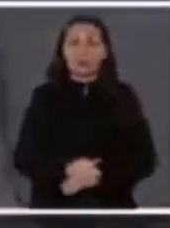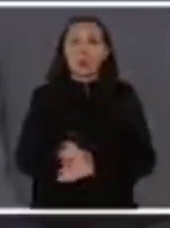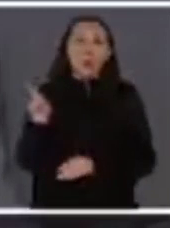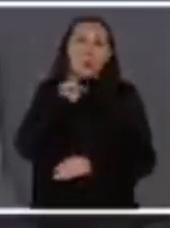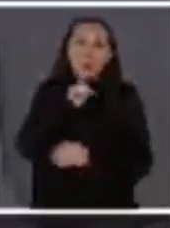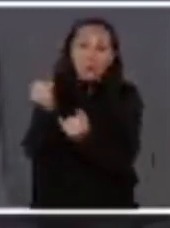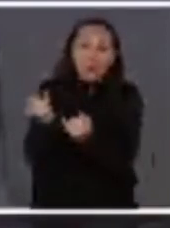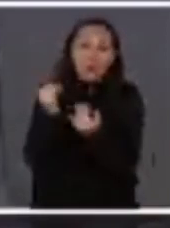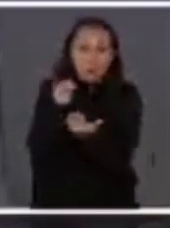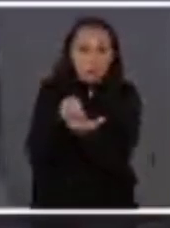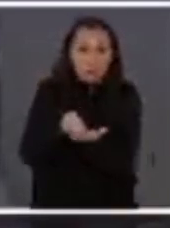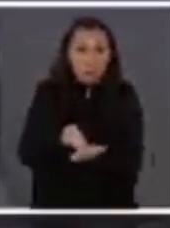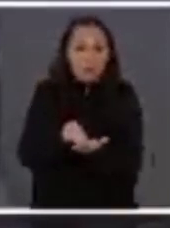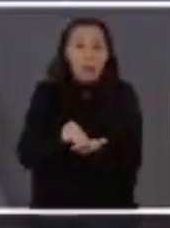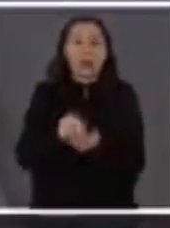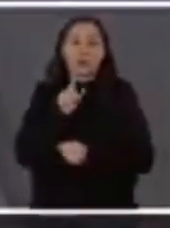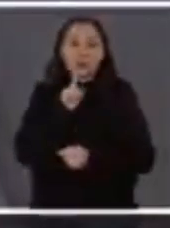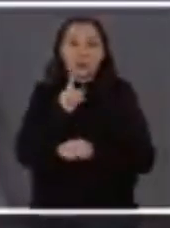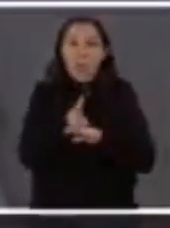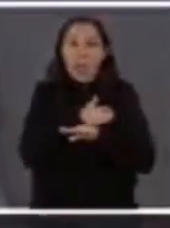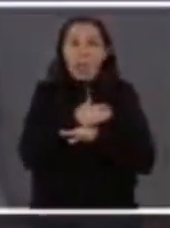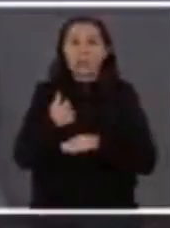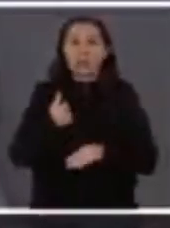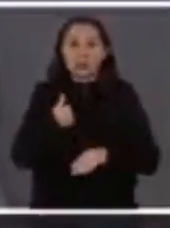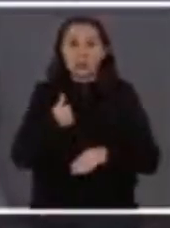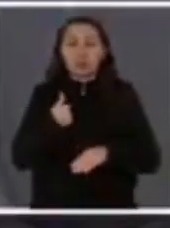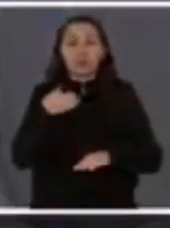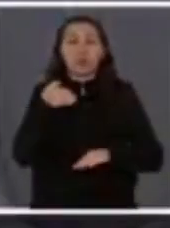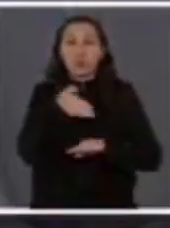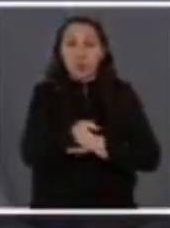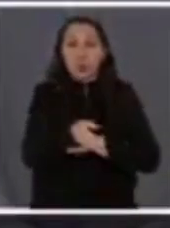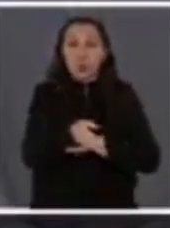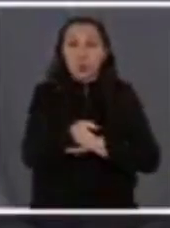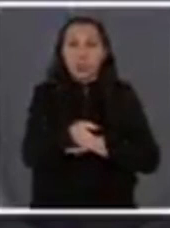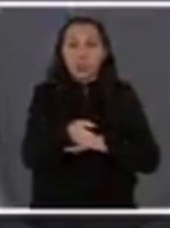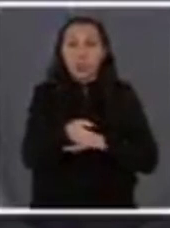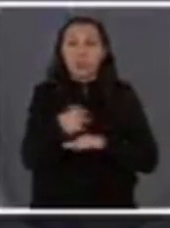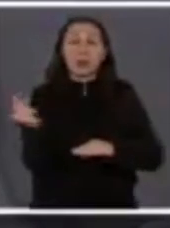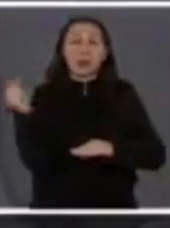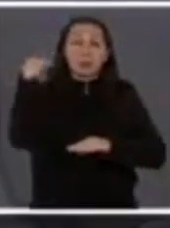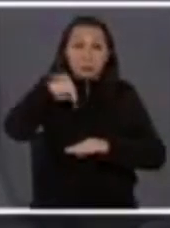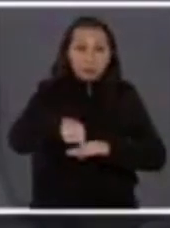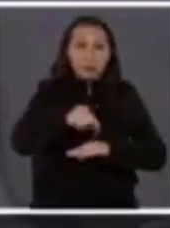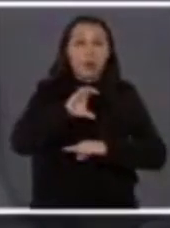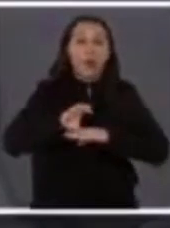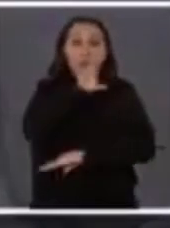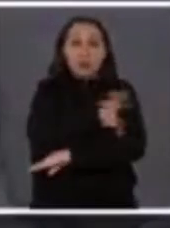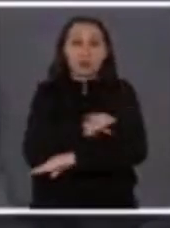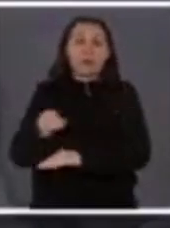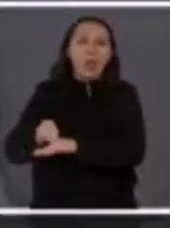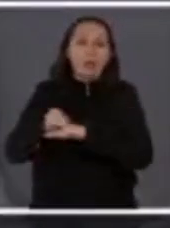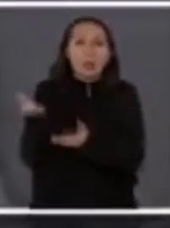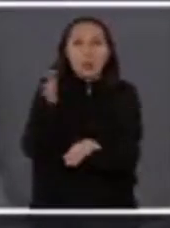última recopilación de información que tuvimos antes de que yo estuviera antes de llegar a Coltauco, Tenemos el